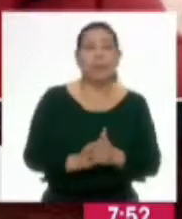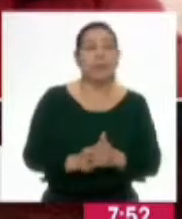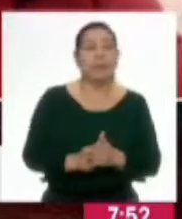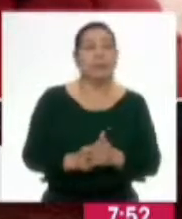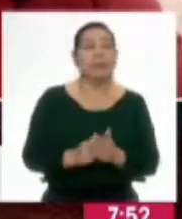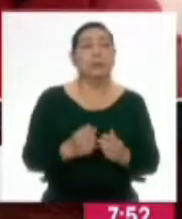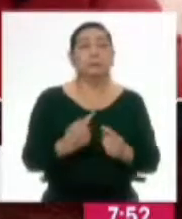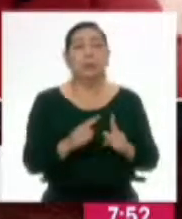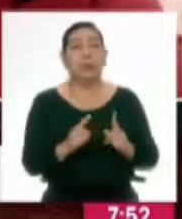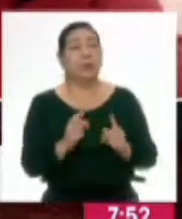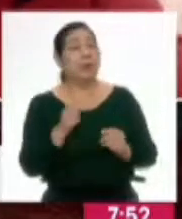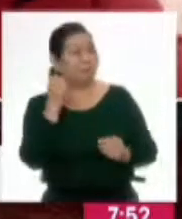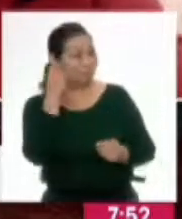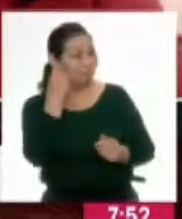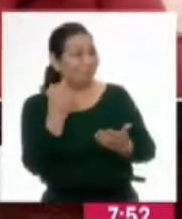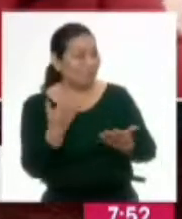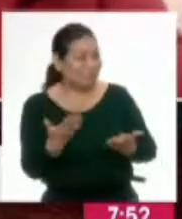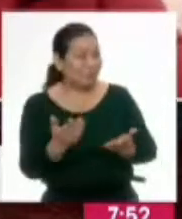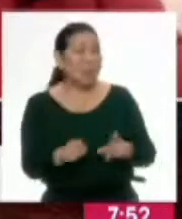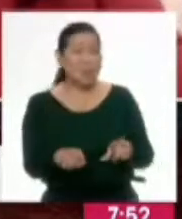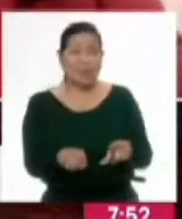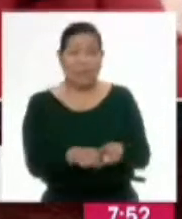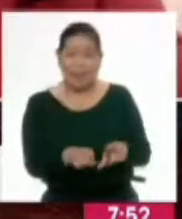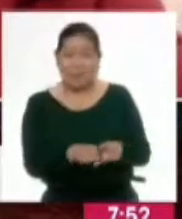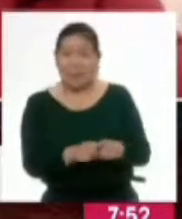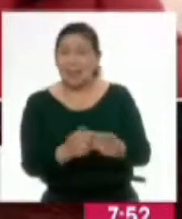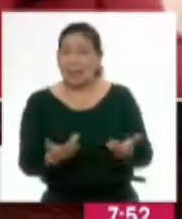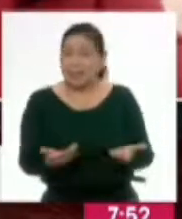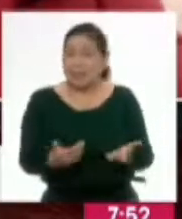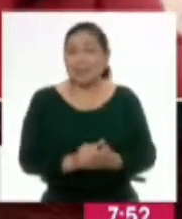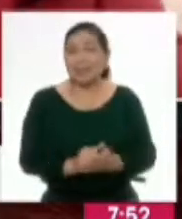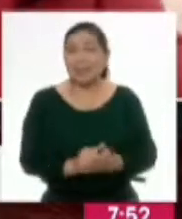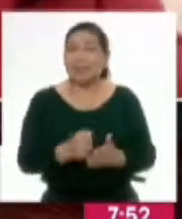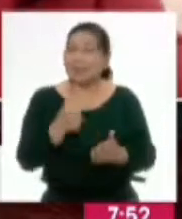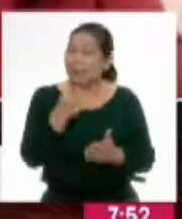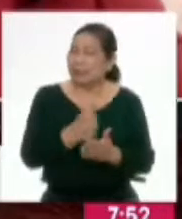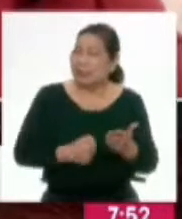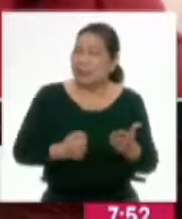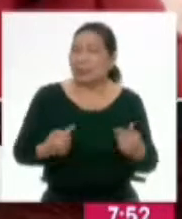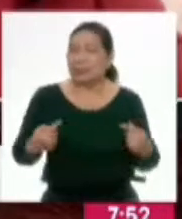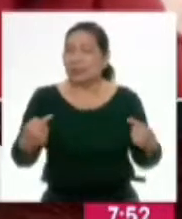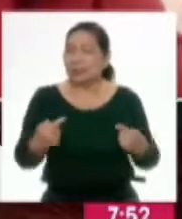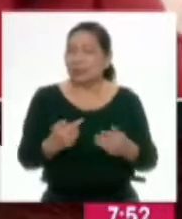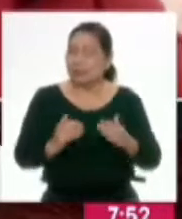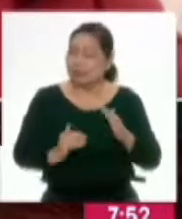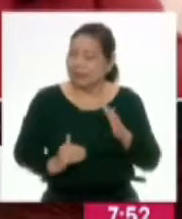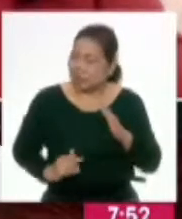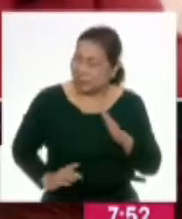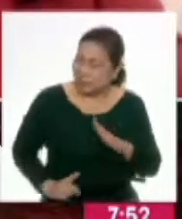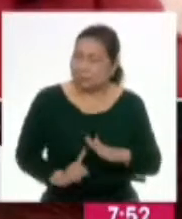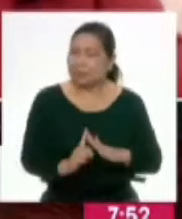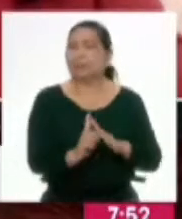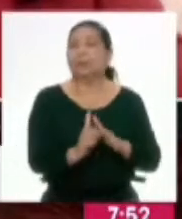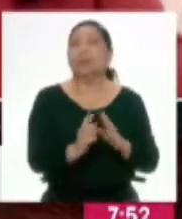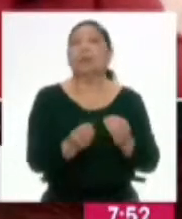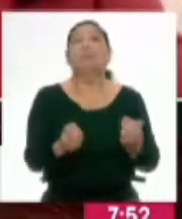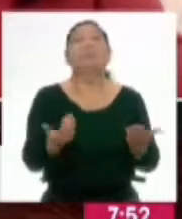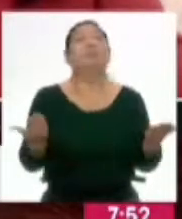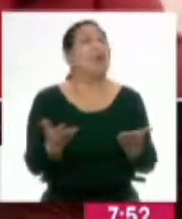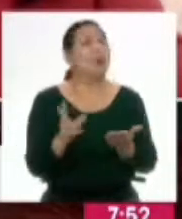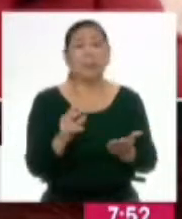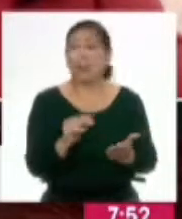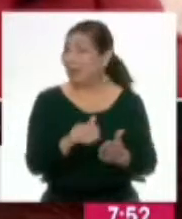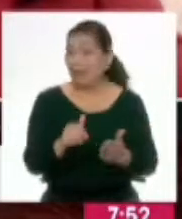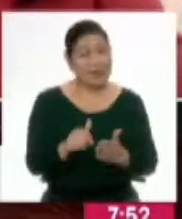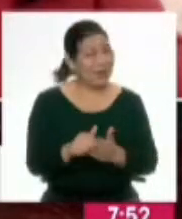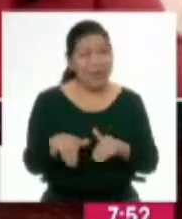los zapatos de otro, comprenderlo, y también es luchar contra la adversidad para salir adelante. Pero vamos, no